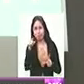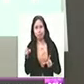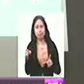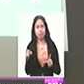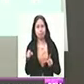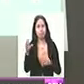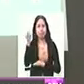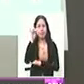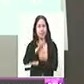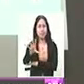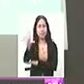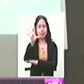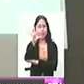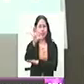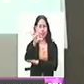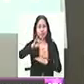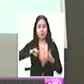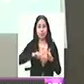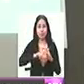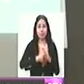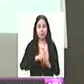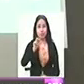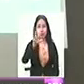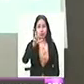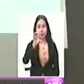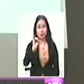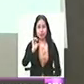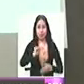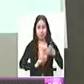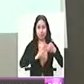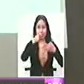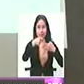el país se da a partir del 30 de agosto.